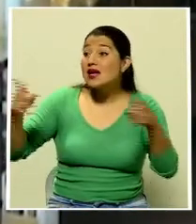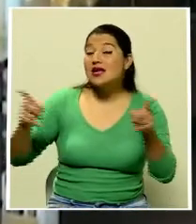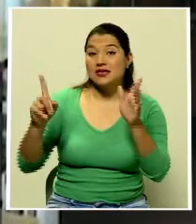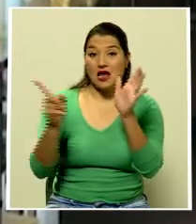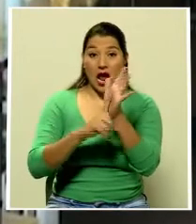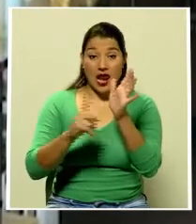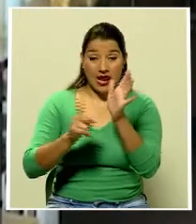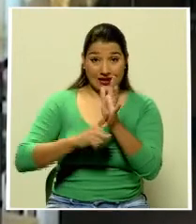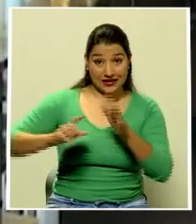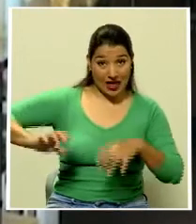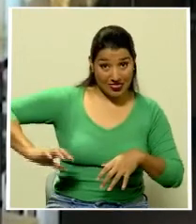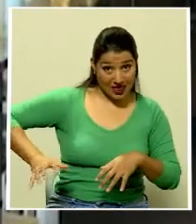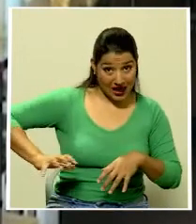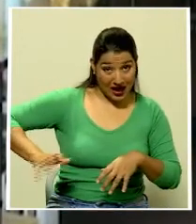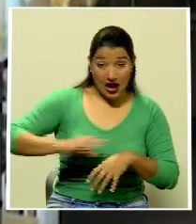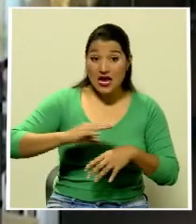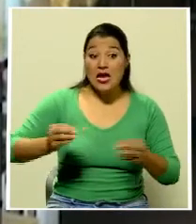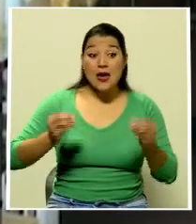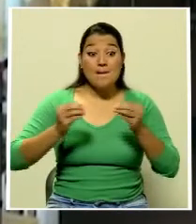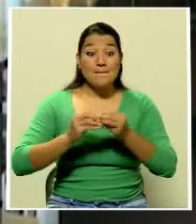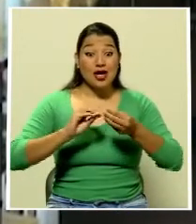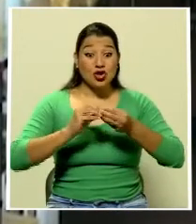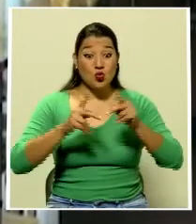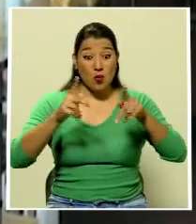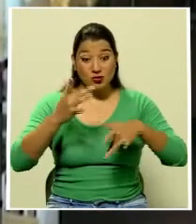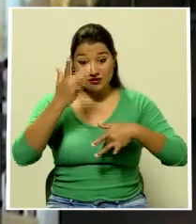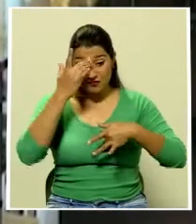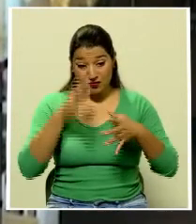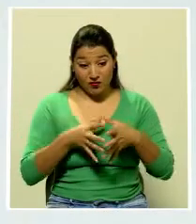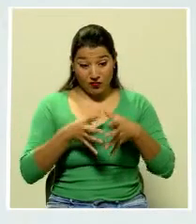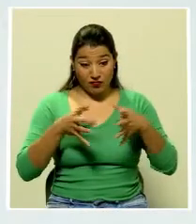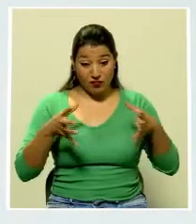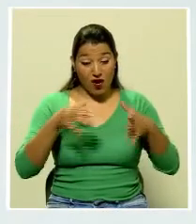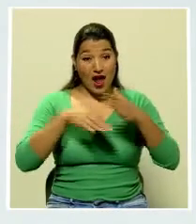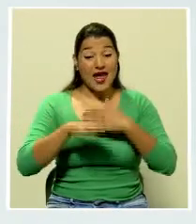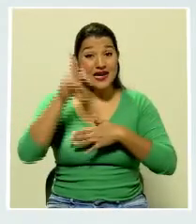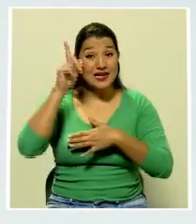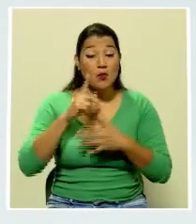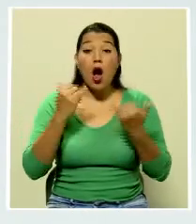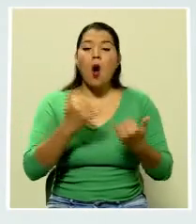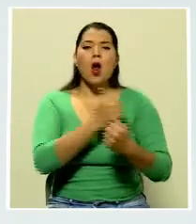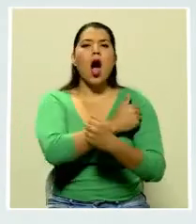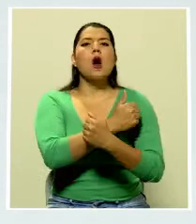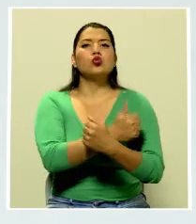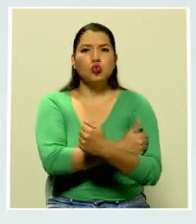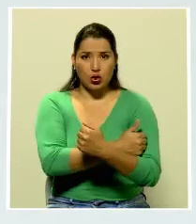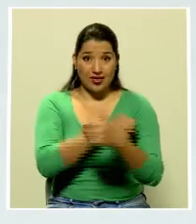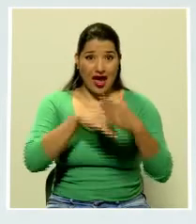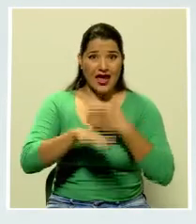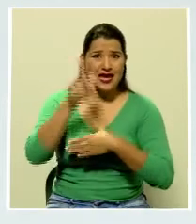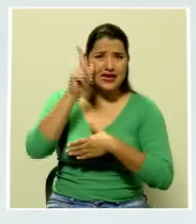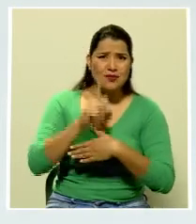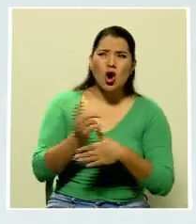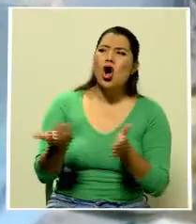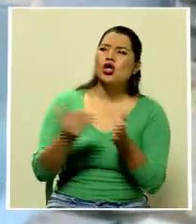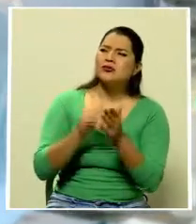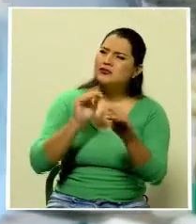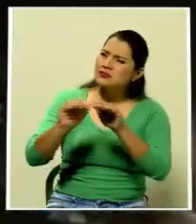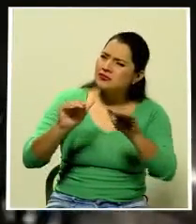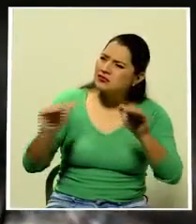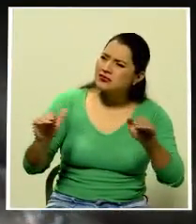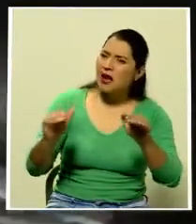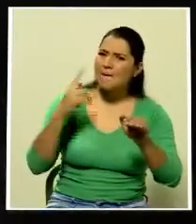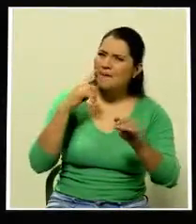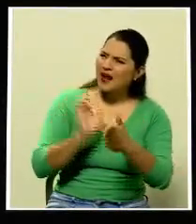alerta naranja y el aumento de los casos en el Cantón Central de Limón, las autoridades locales hicieron nuevamente un llamado a la población para que se